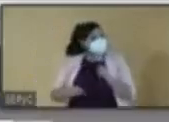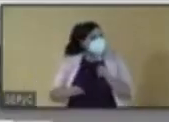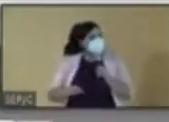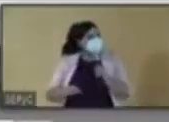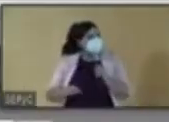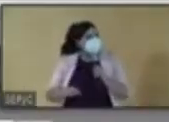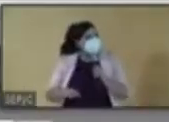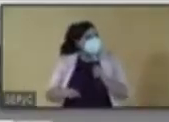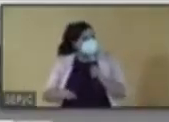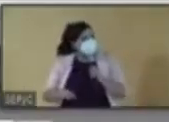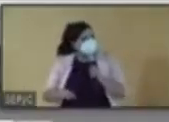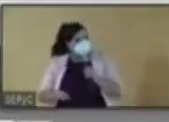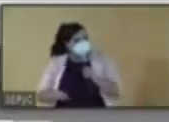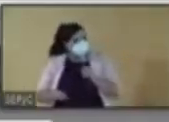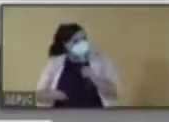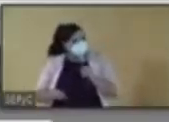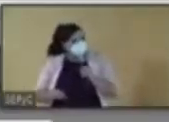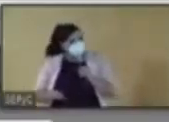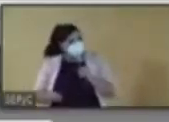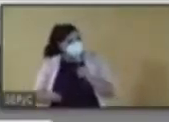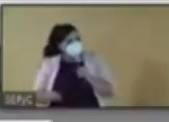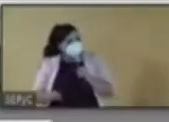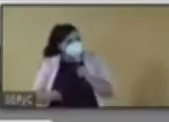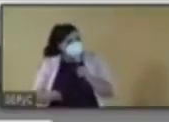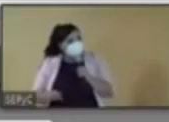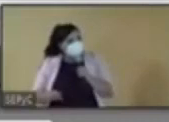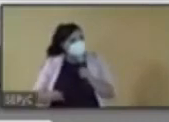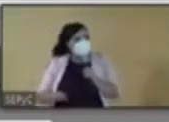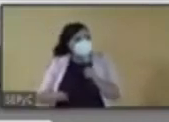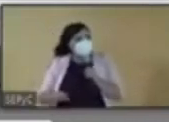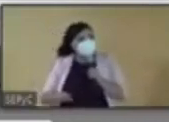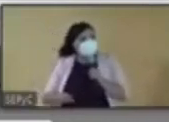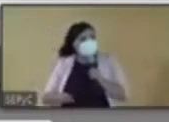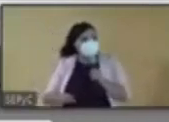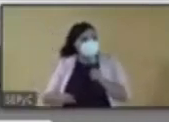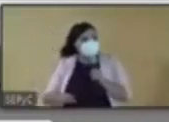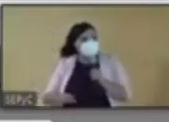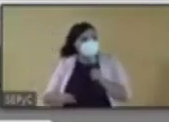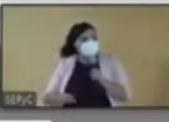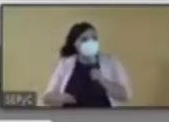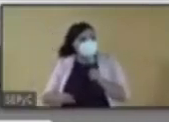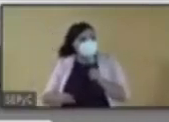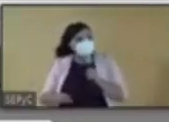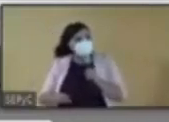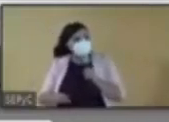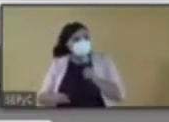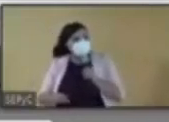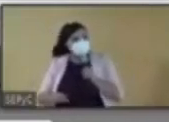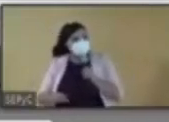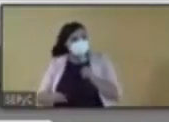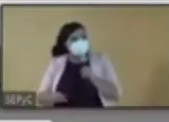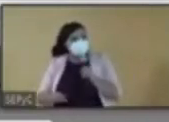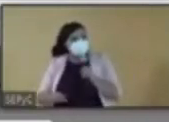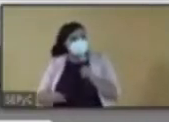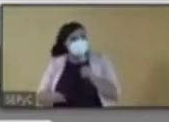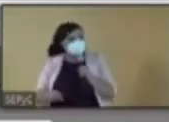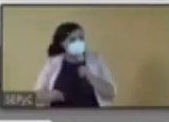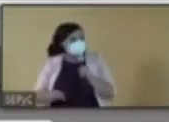Lo podemos abrir, por favor. Nos hace especificación del tipo de declaración que estuvimos presentando, que en este caso